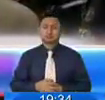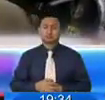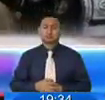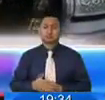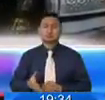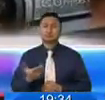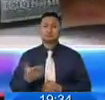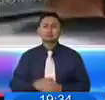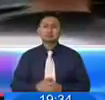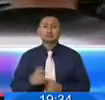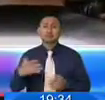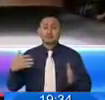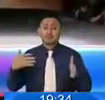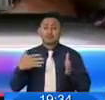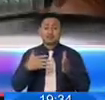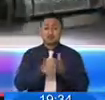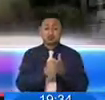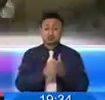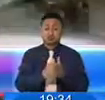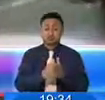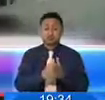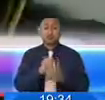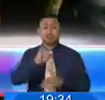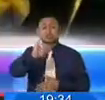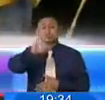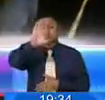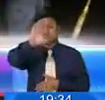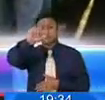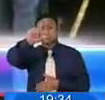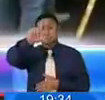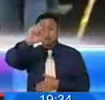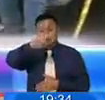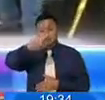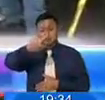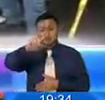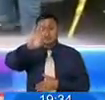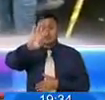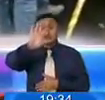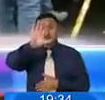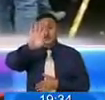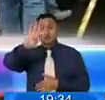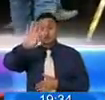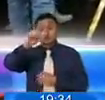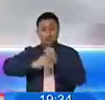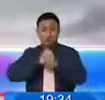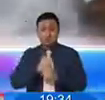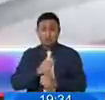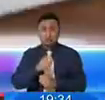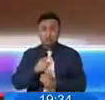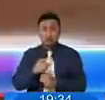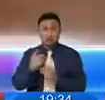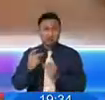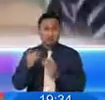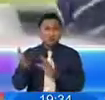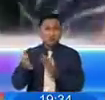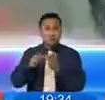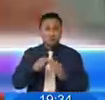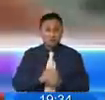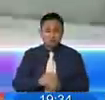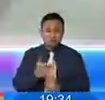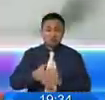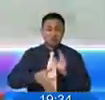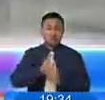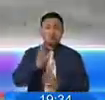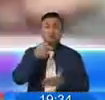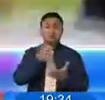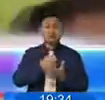El impacto fue tal que Ítalo Carriel, de 54 años, murió al instante en el vehículo en que viajaba con dos amigos a comprar